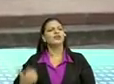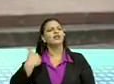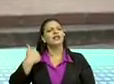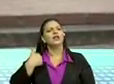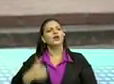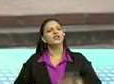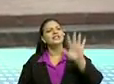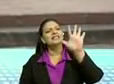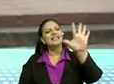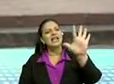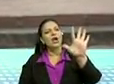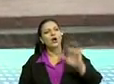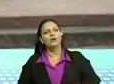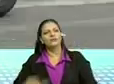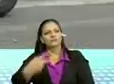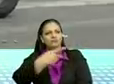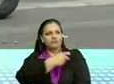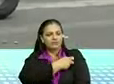es la ya. Primera.